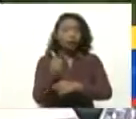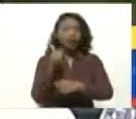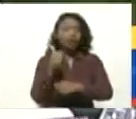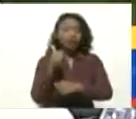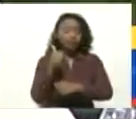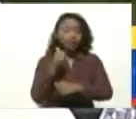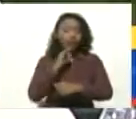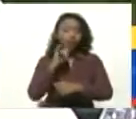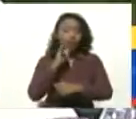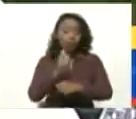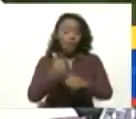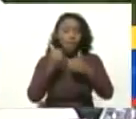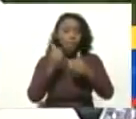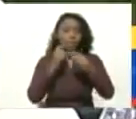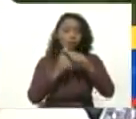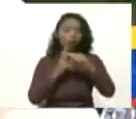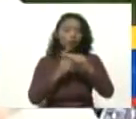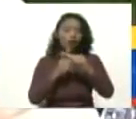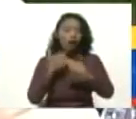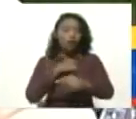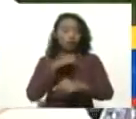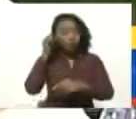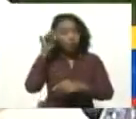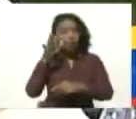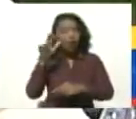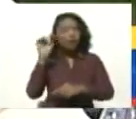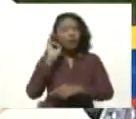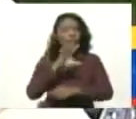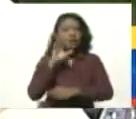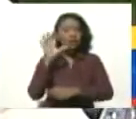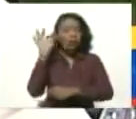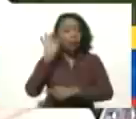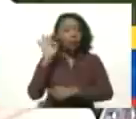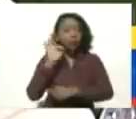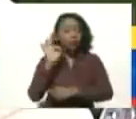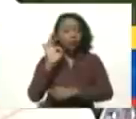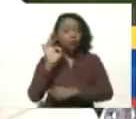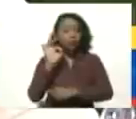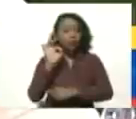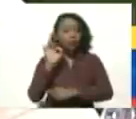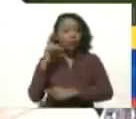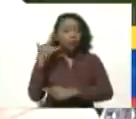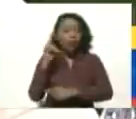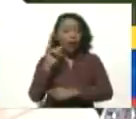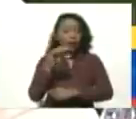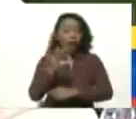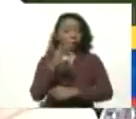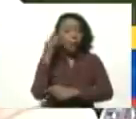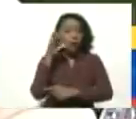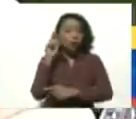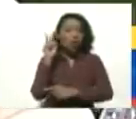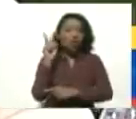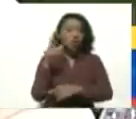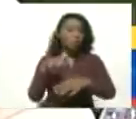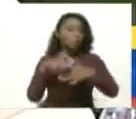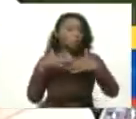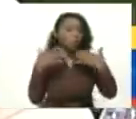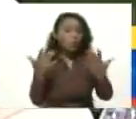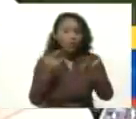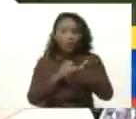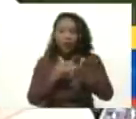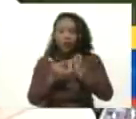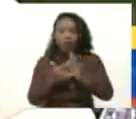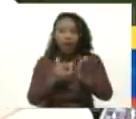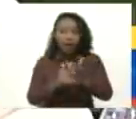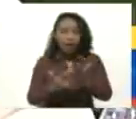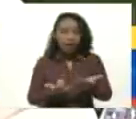noticia también para nuestro pueblo, el 55%. Y queda el color amarillo. El color amarillo significa